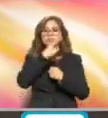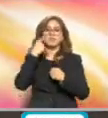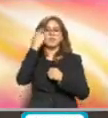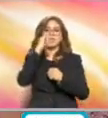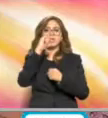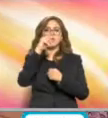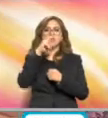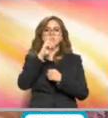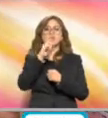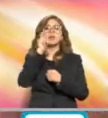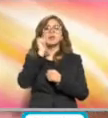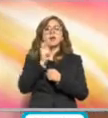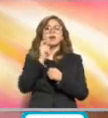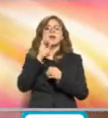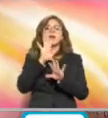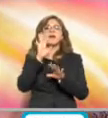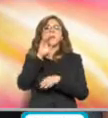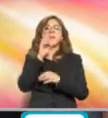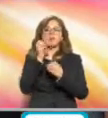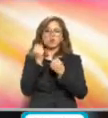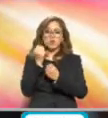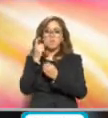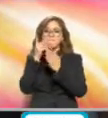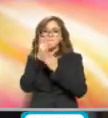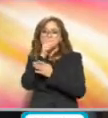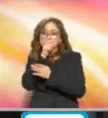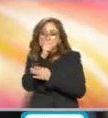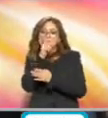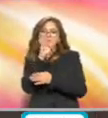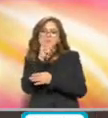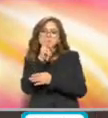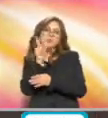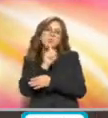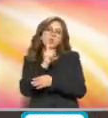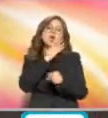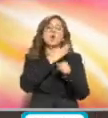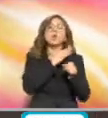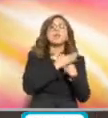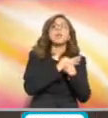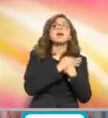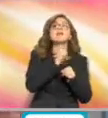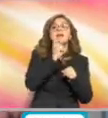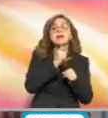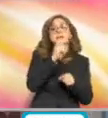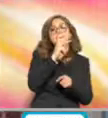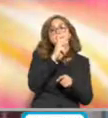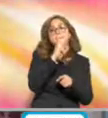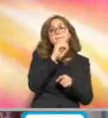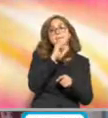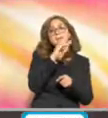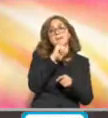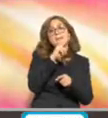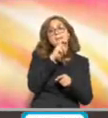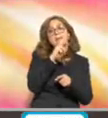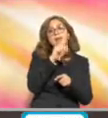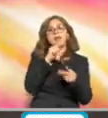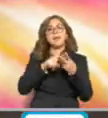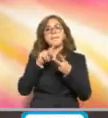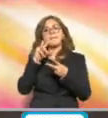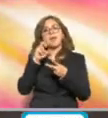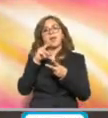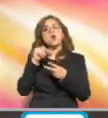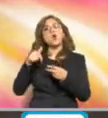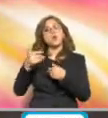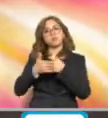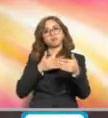tan Exactamente, mate. Exactamente, no tan mate. Y como estamos en primavera, verano, pues está súper de moda. Vamos a proceder